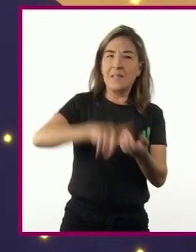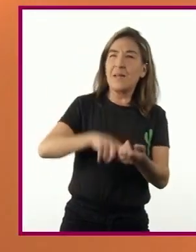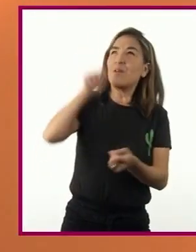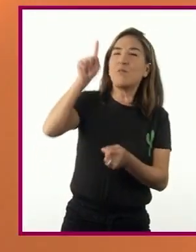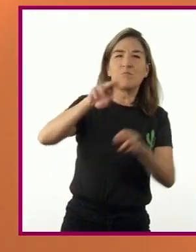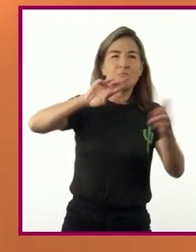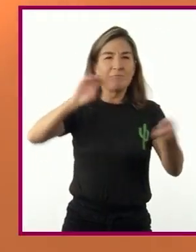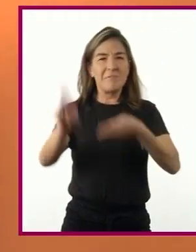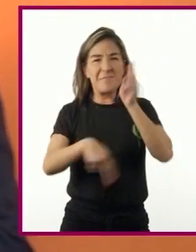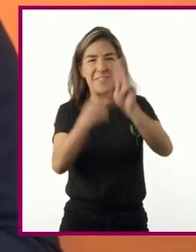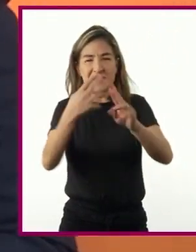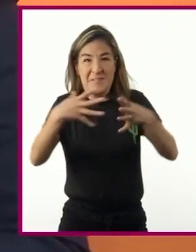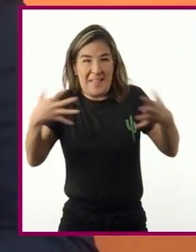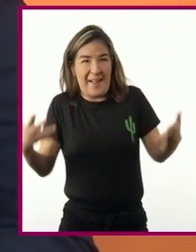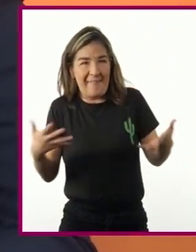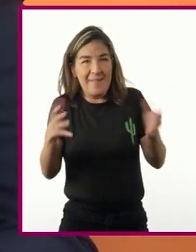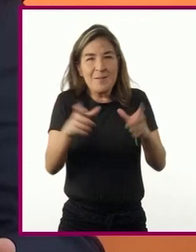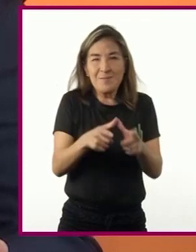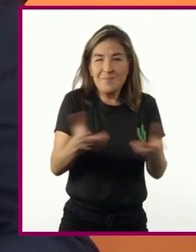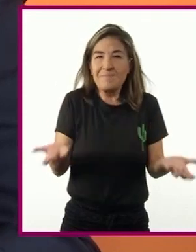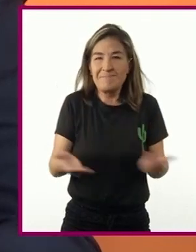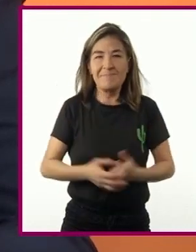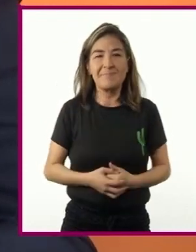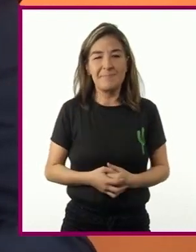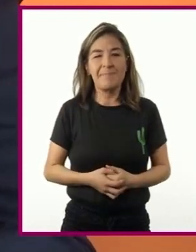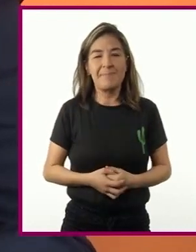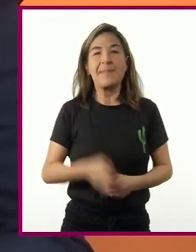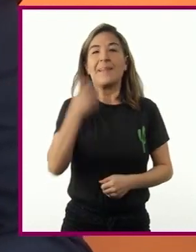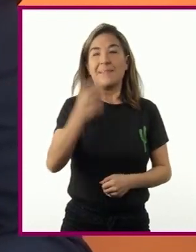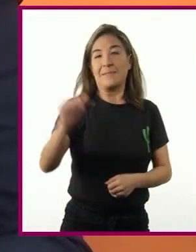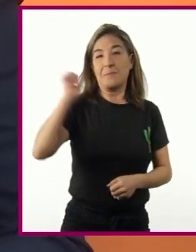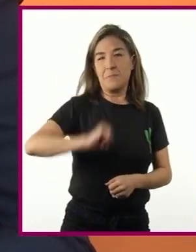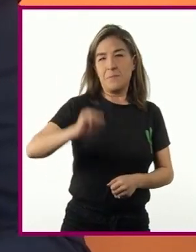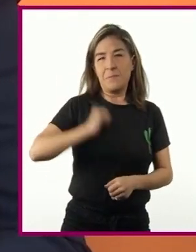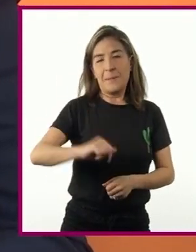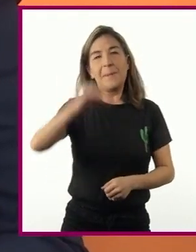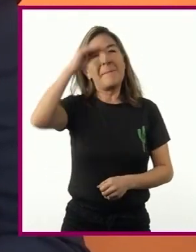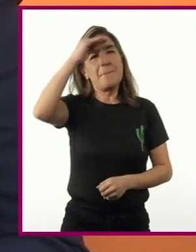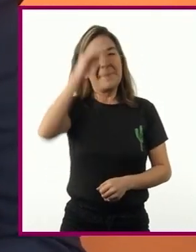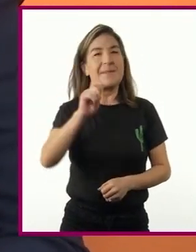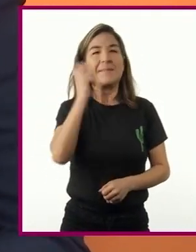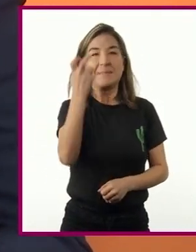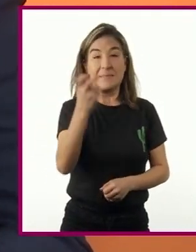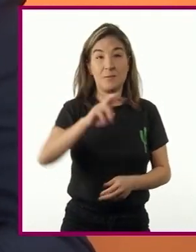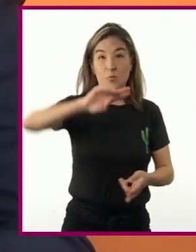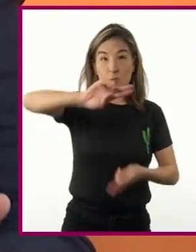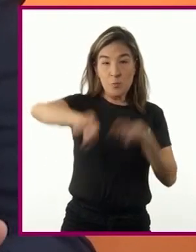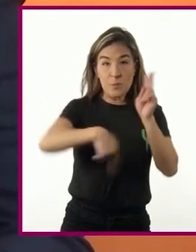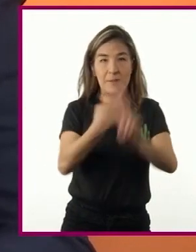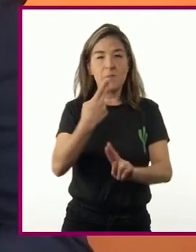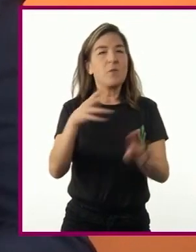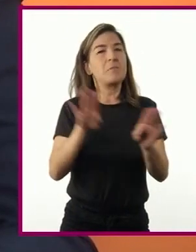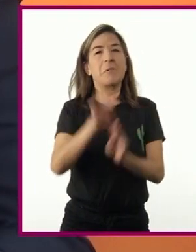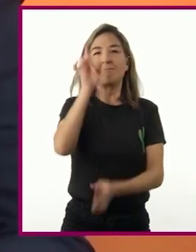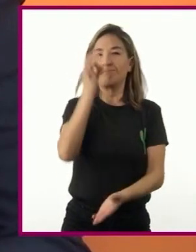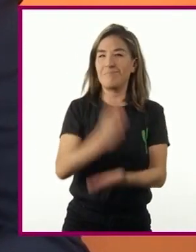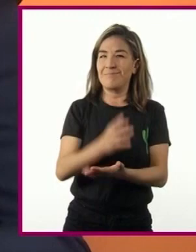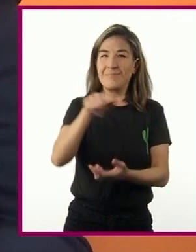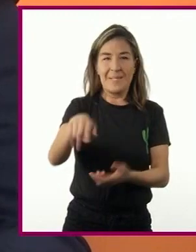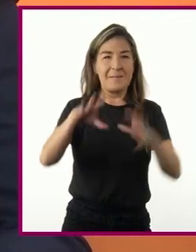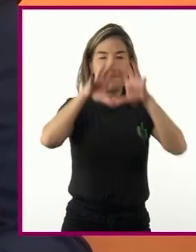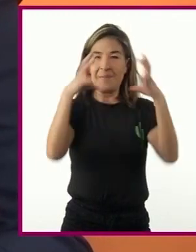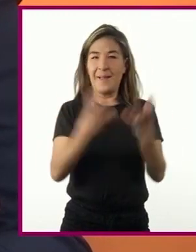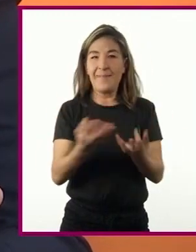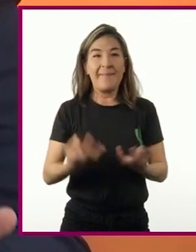universo? Pues bien, en la antigüedad se llegó a tener la idea que el universo solo era la Tierra y